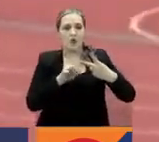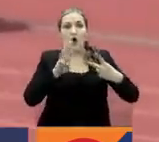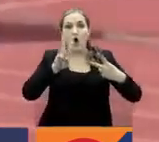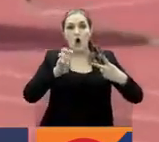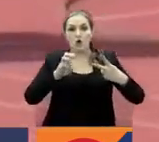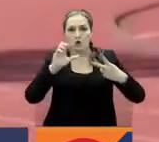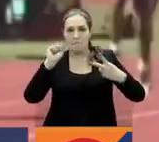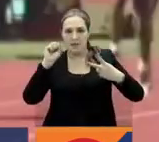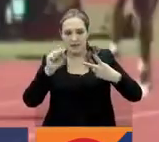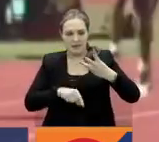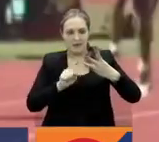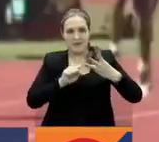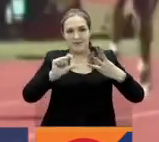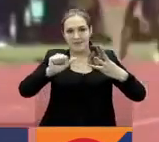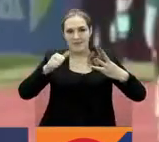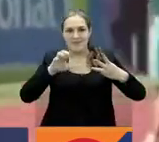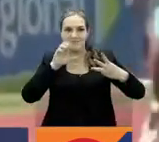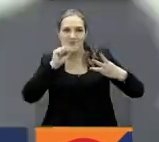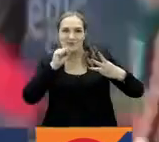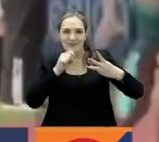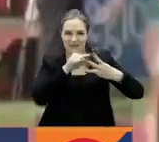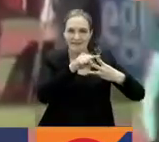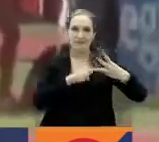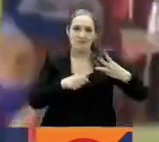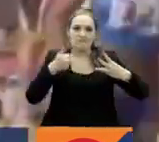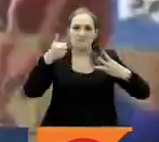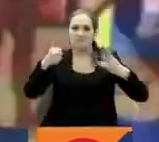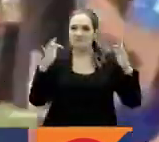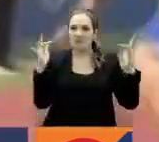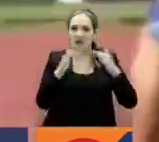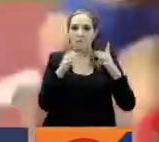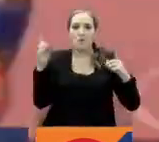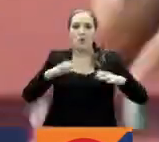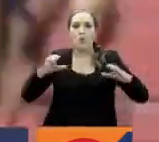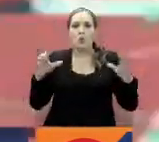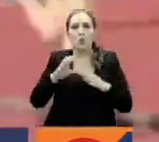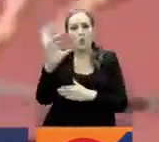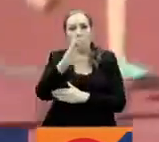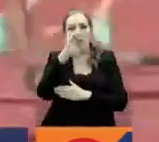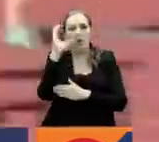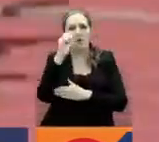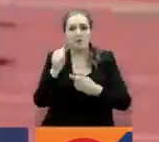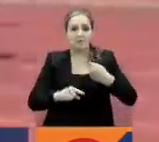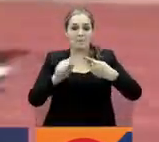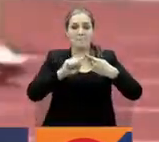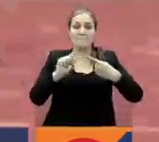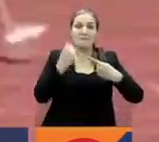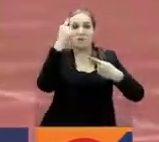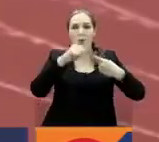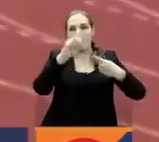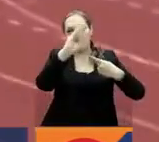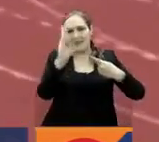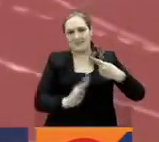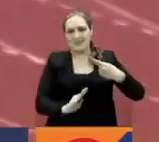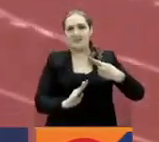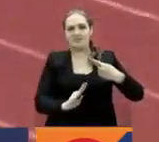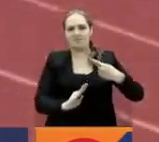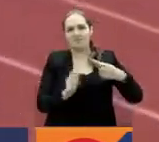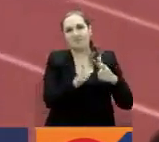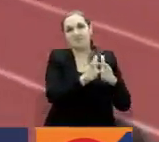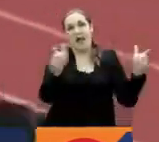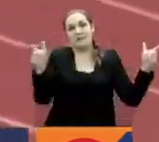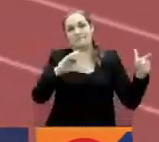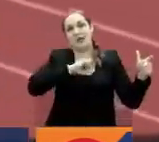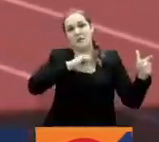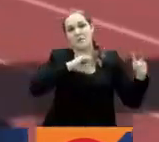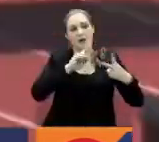10 de bronce. Espectacular lo que hicieron nuestros atletas. La delegación nacional terminó detrás de Brasil, que fue quien se coronó campeón general.